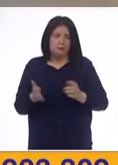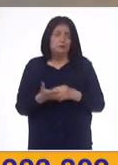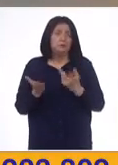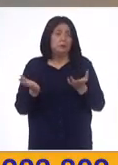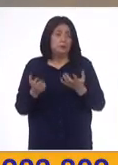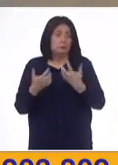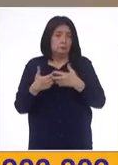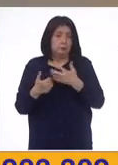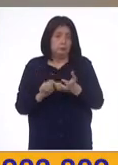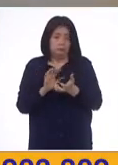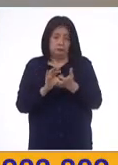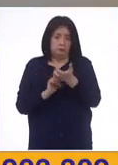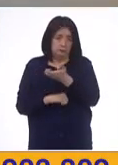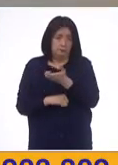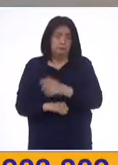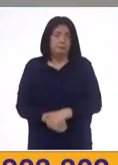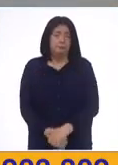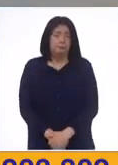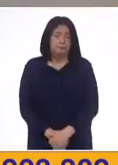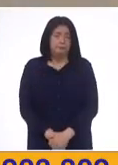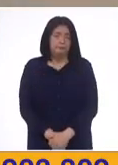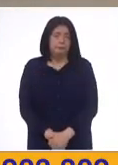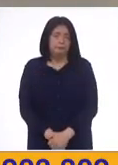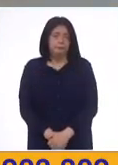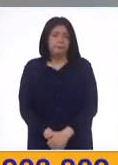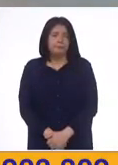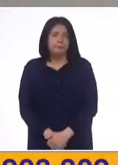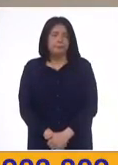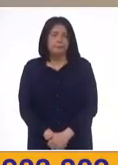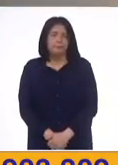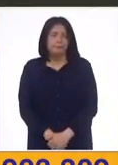delivery por aplicación.